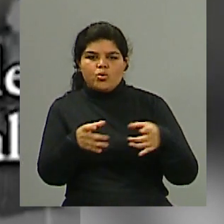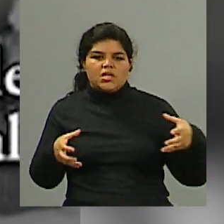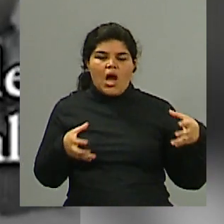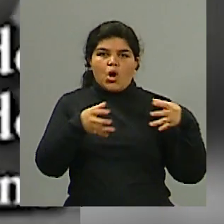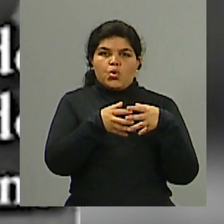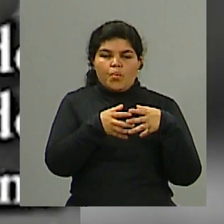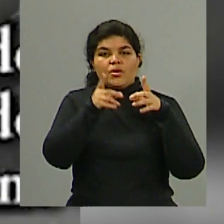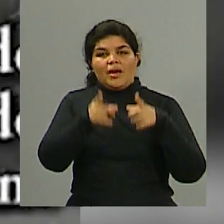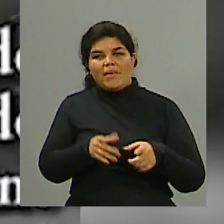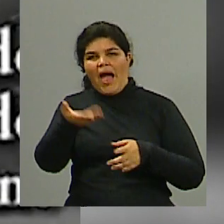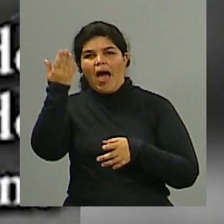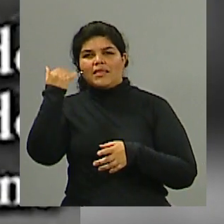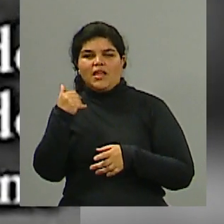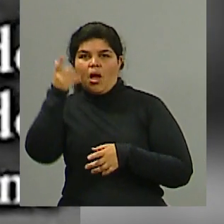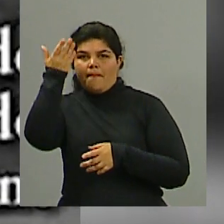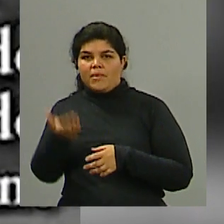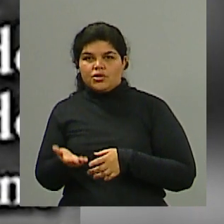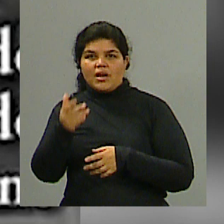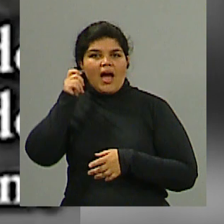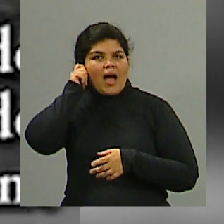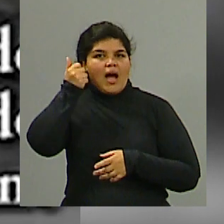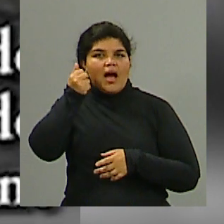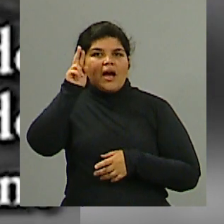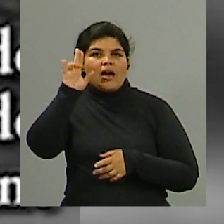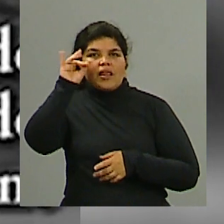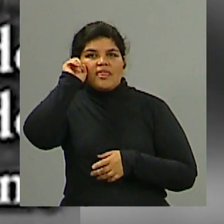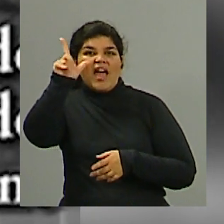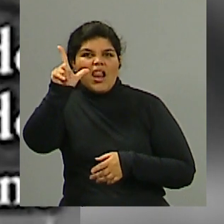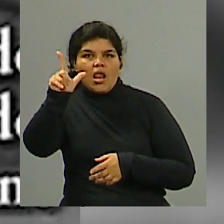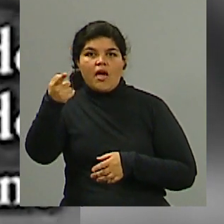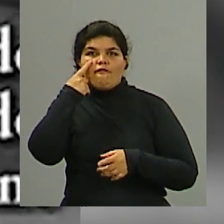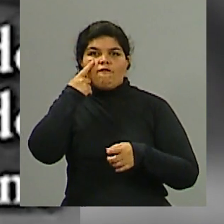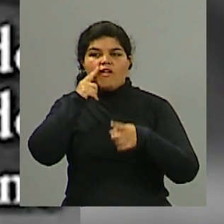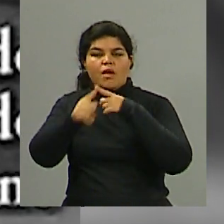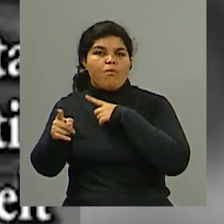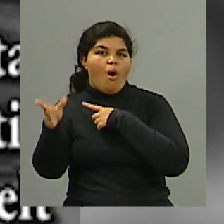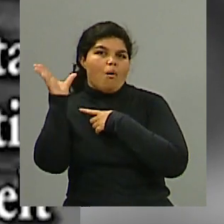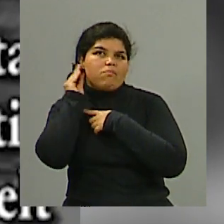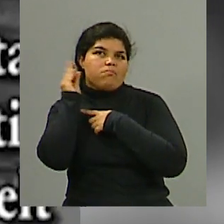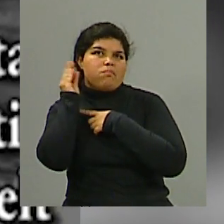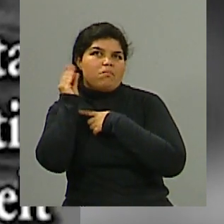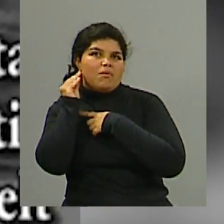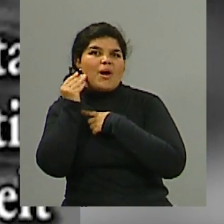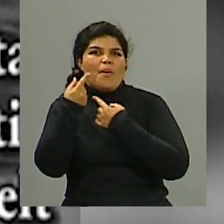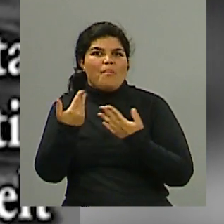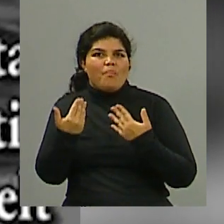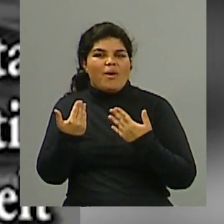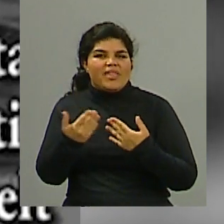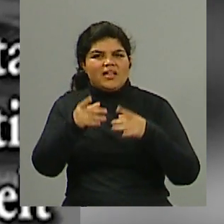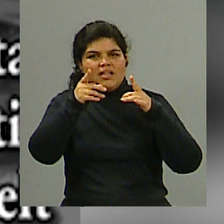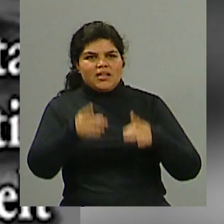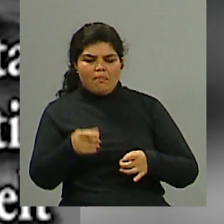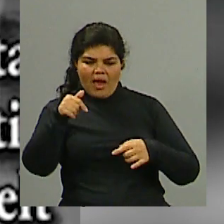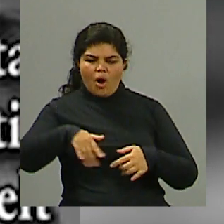Carlos Gardel en su momento, que estaba... Tocaba en vivo. Pero Hacía- también imagínate tocaba en cómo vivo en radio. uno dice que todo lo que estamos viviendo ahora tiene que